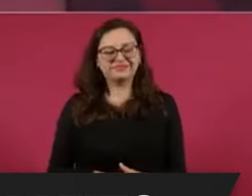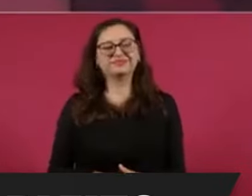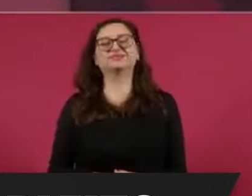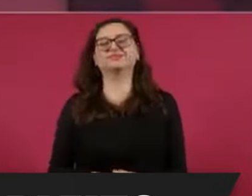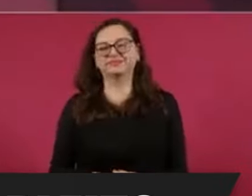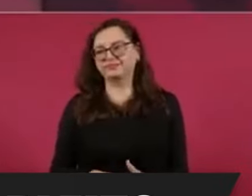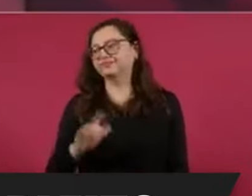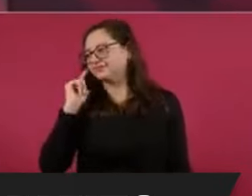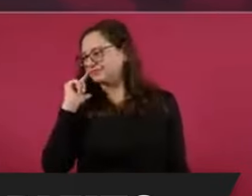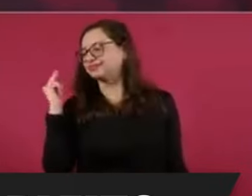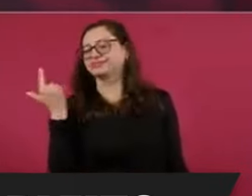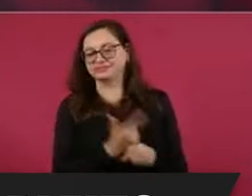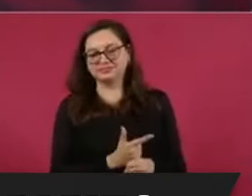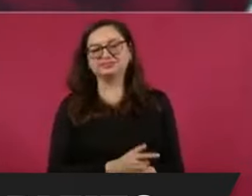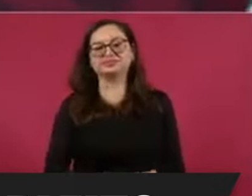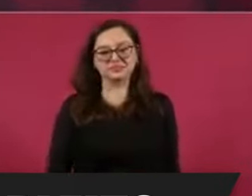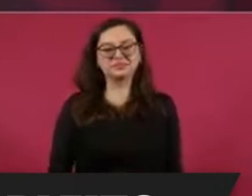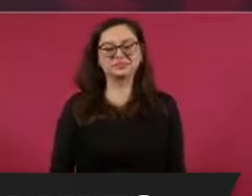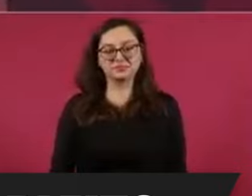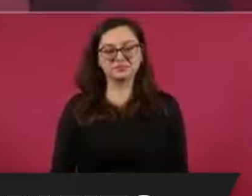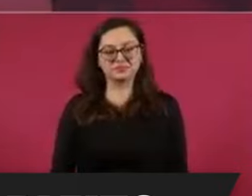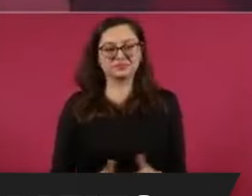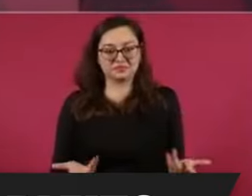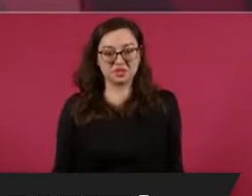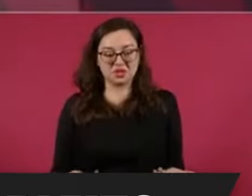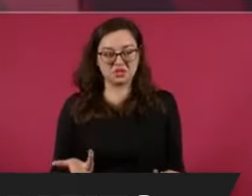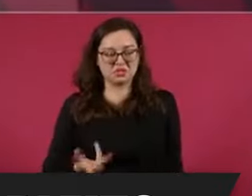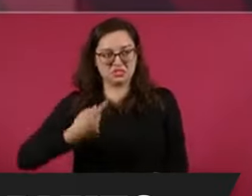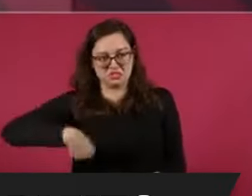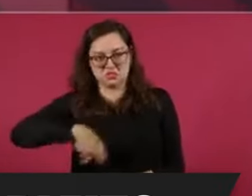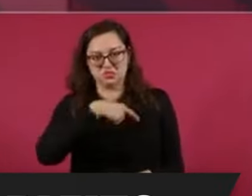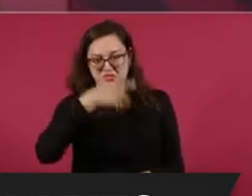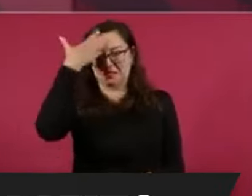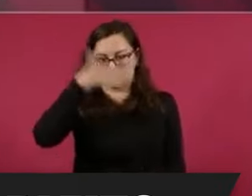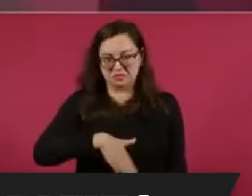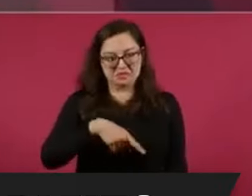agencias tienen muy buenas relaciones en los medios.